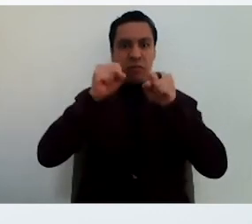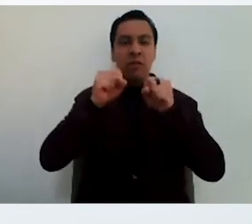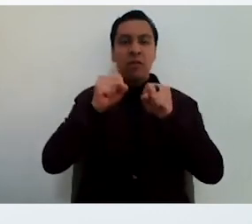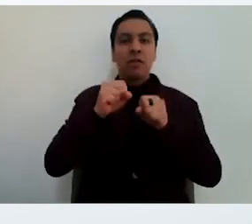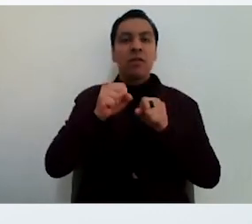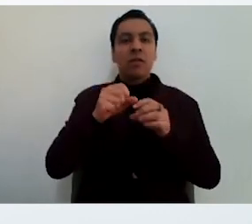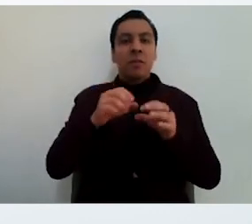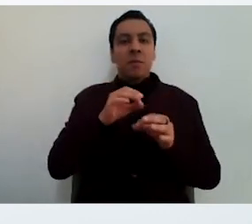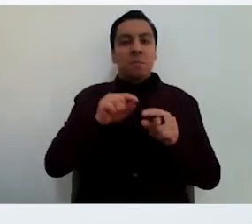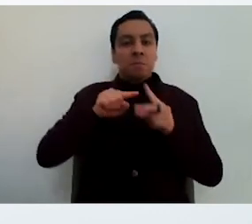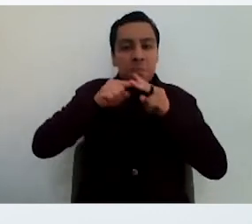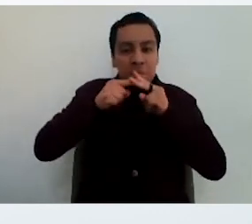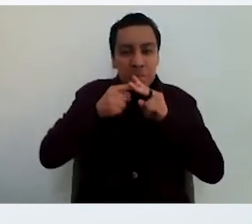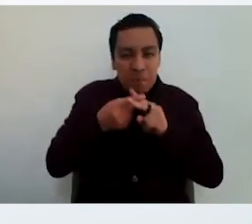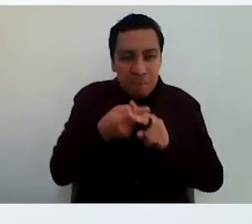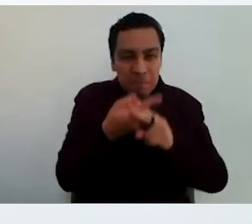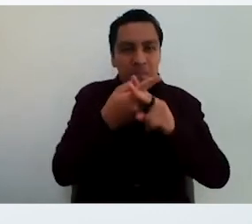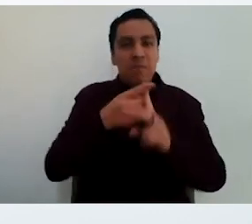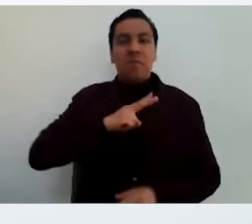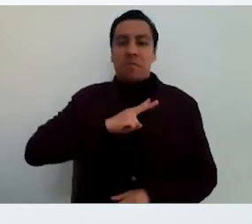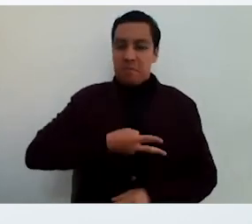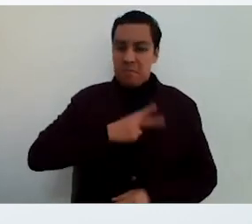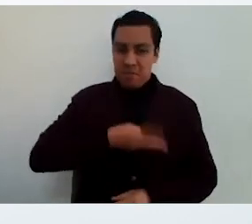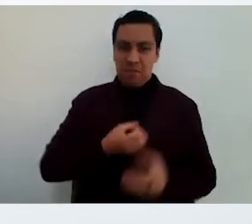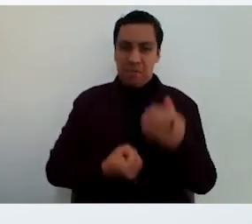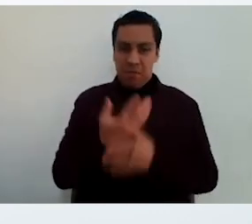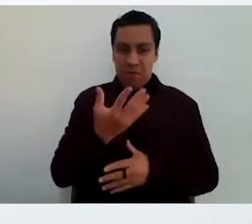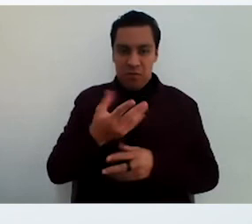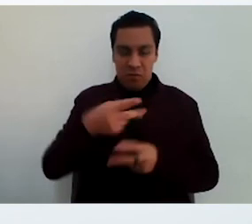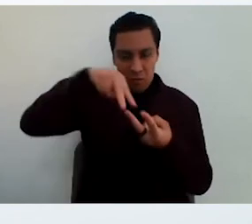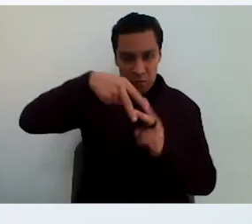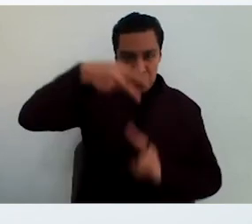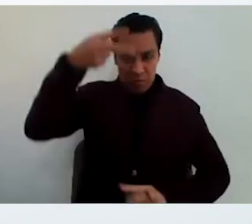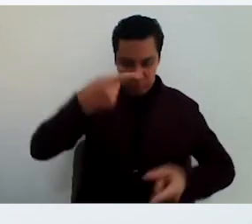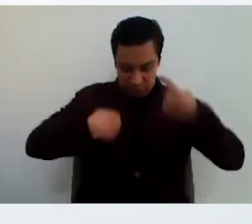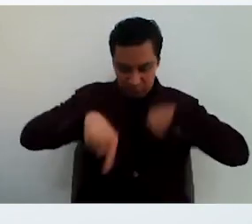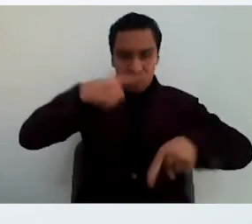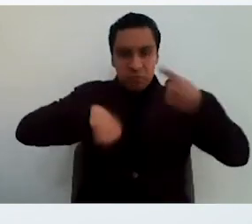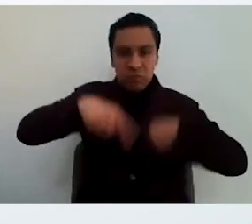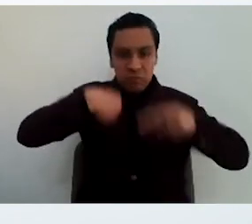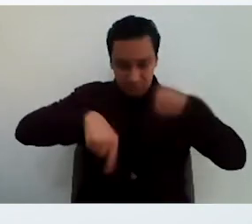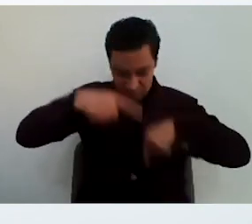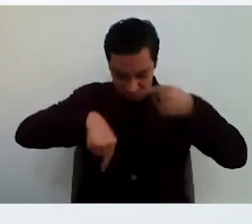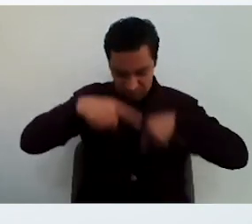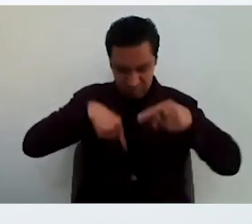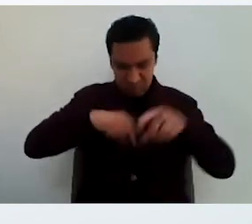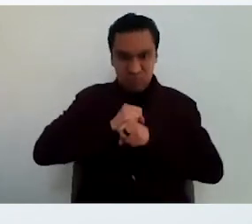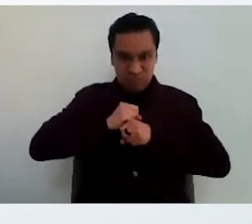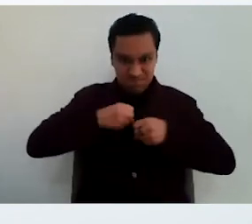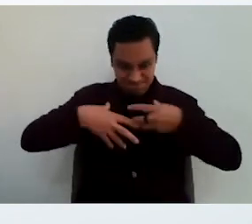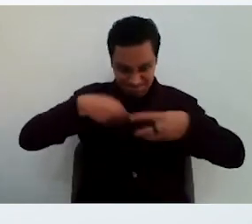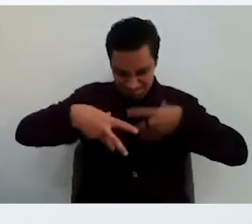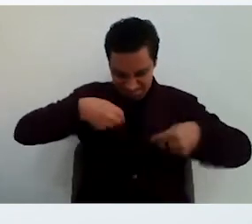y se van y se meten a otra célula más. Entonces, ¿qué tipo de